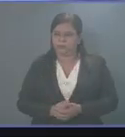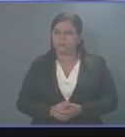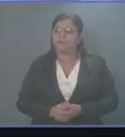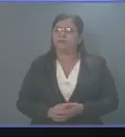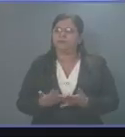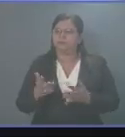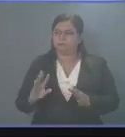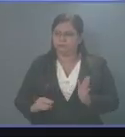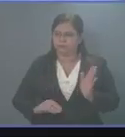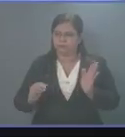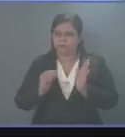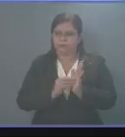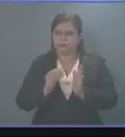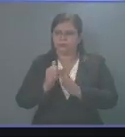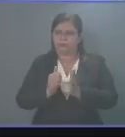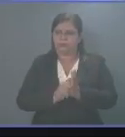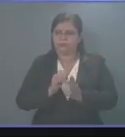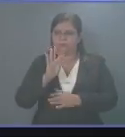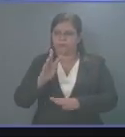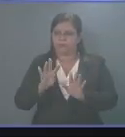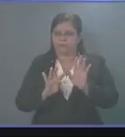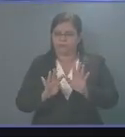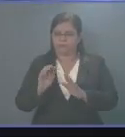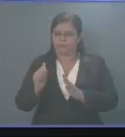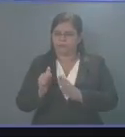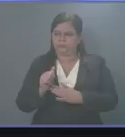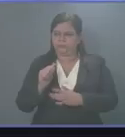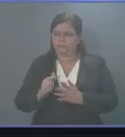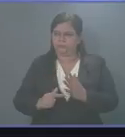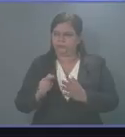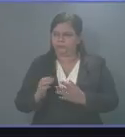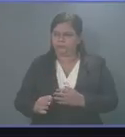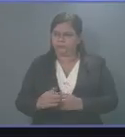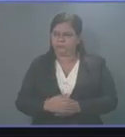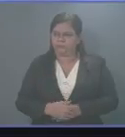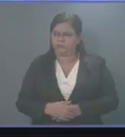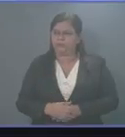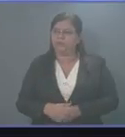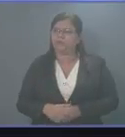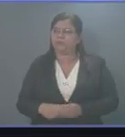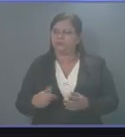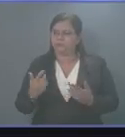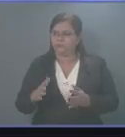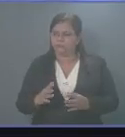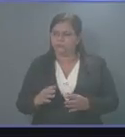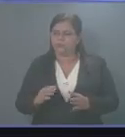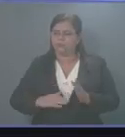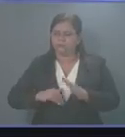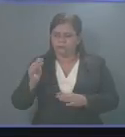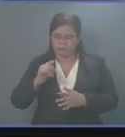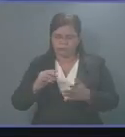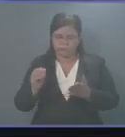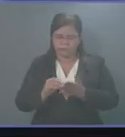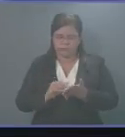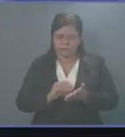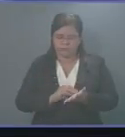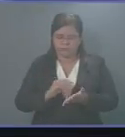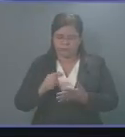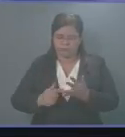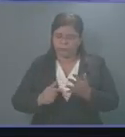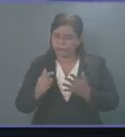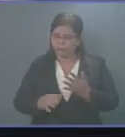el artículo 49A a la Ley de Garantías Mobiliarias, contenida en el Decreto Legislativo número